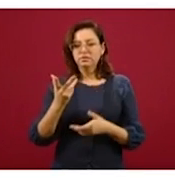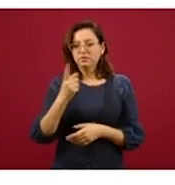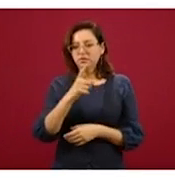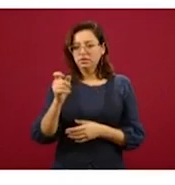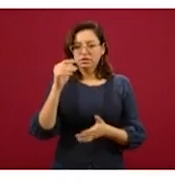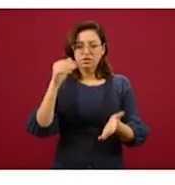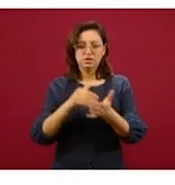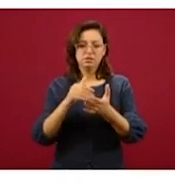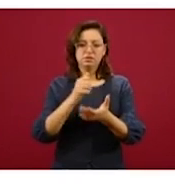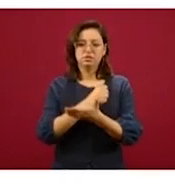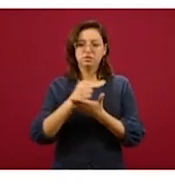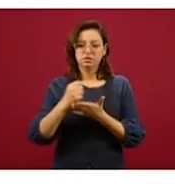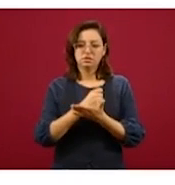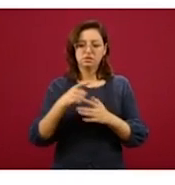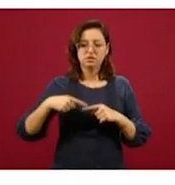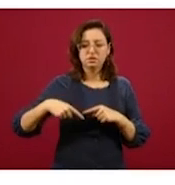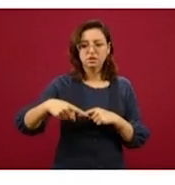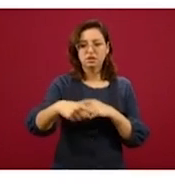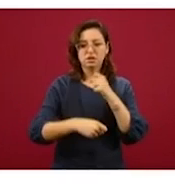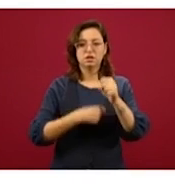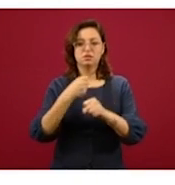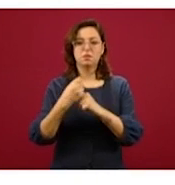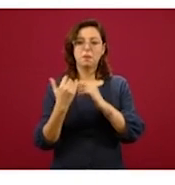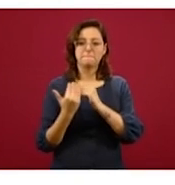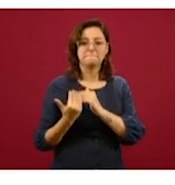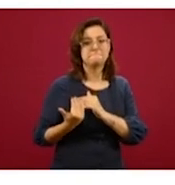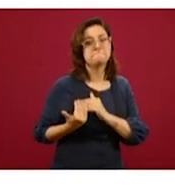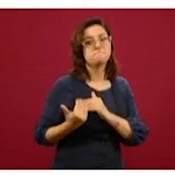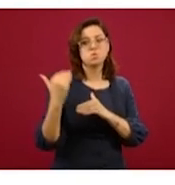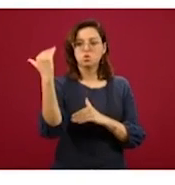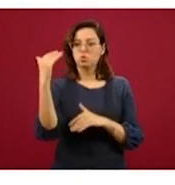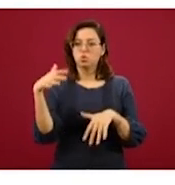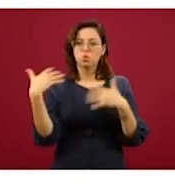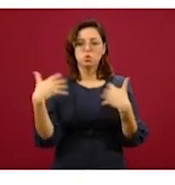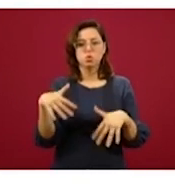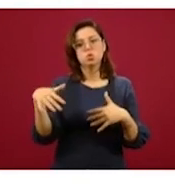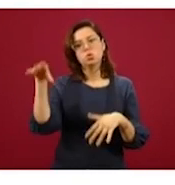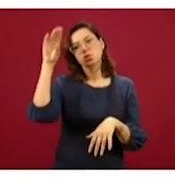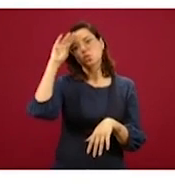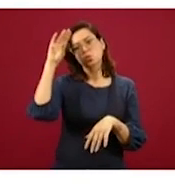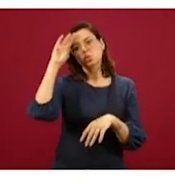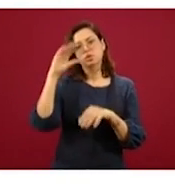100.000 créditos para este año, suben de manera significativa algunos